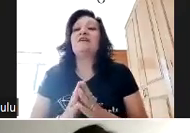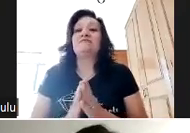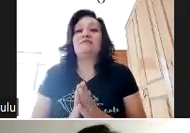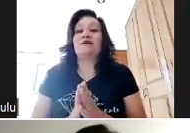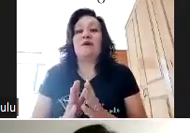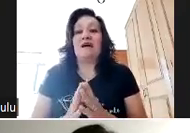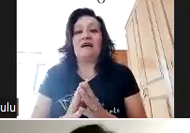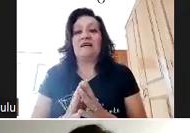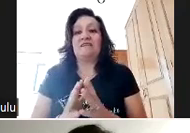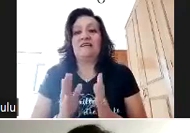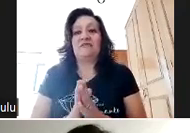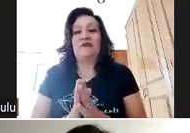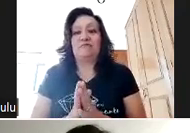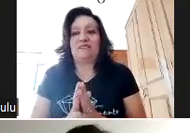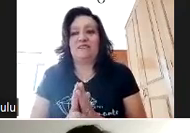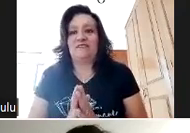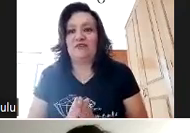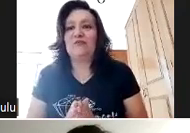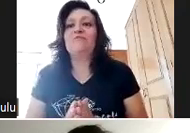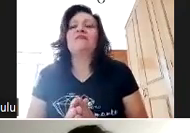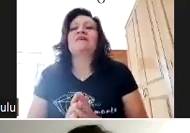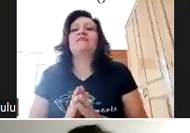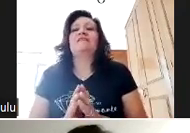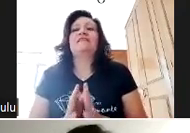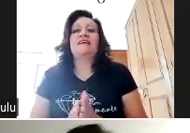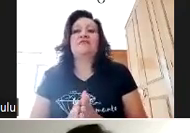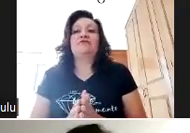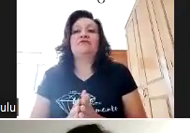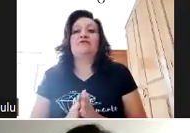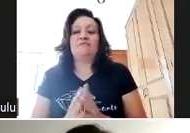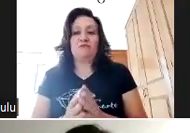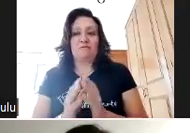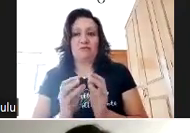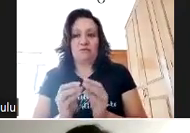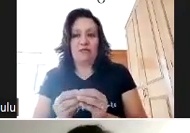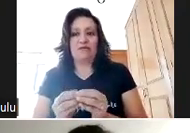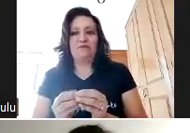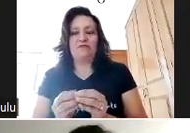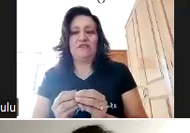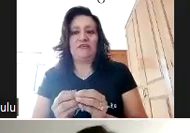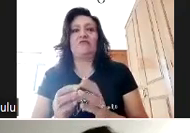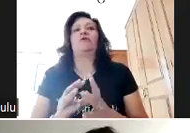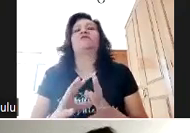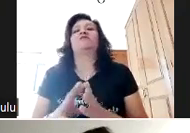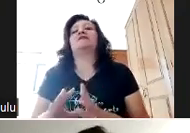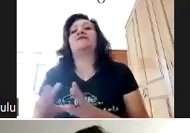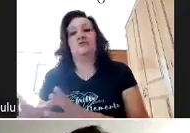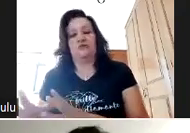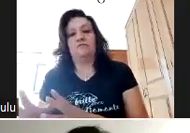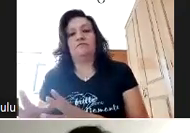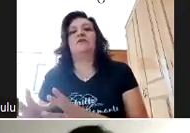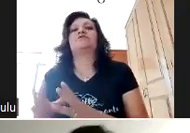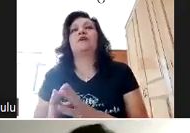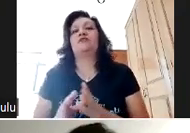Hoy les vengo a dar una presentación de los tipos de prospectos en cuanto